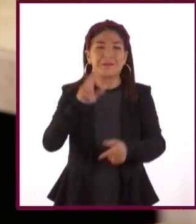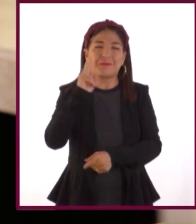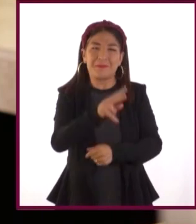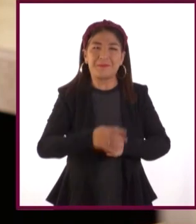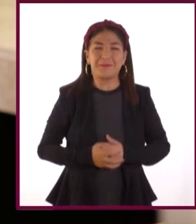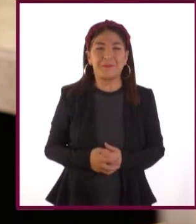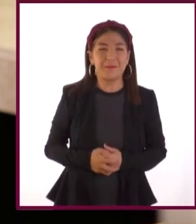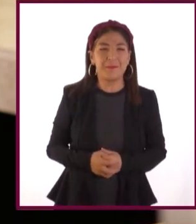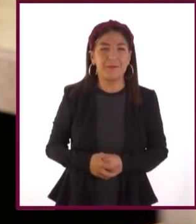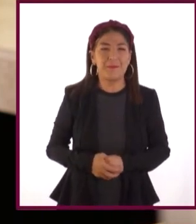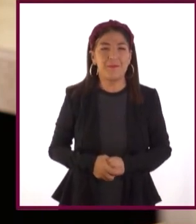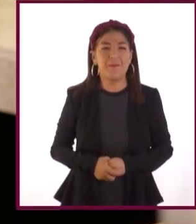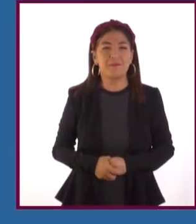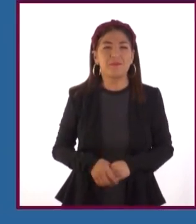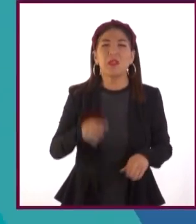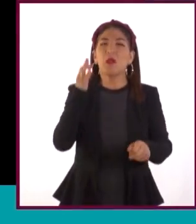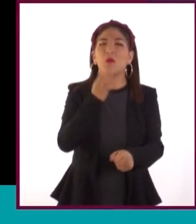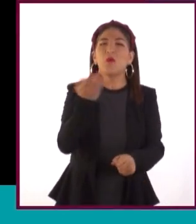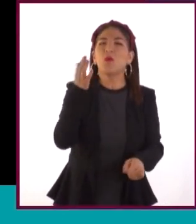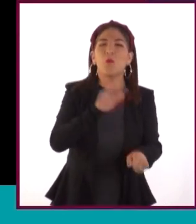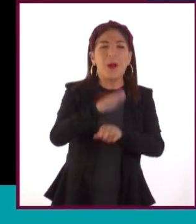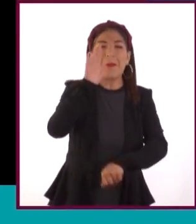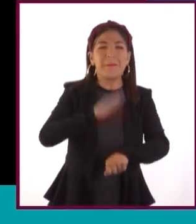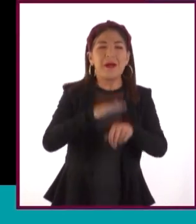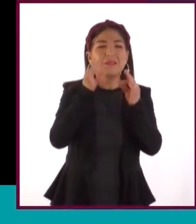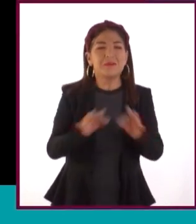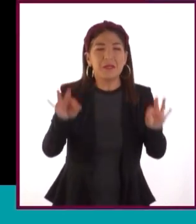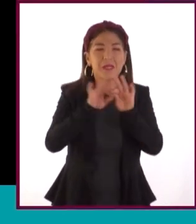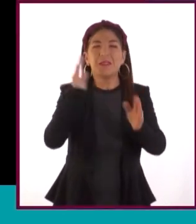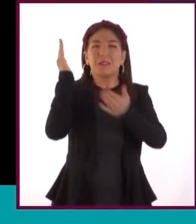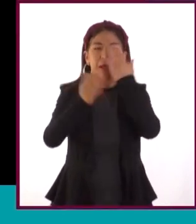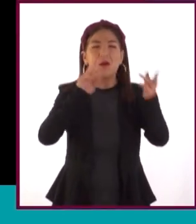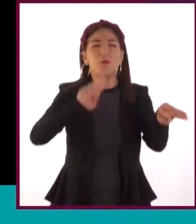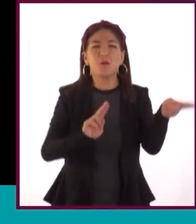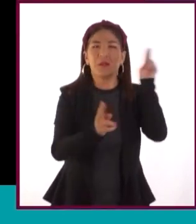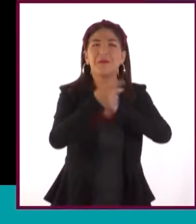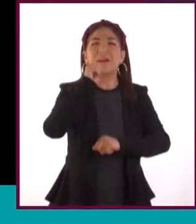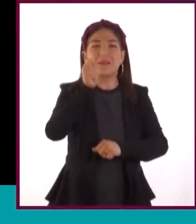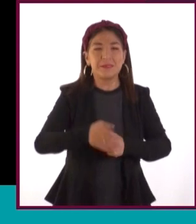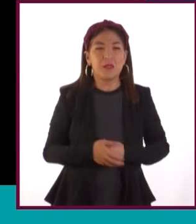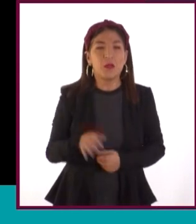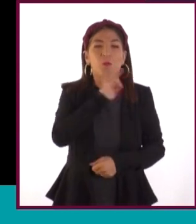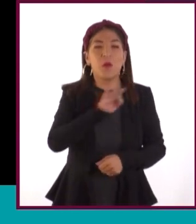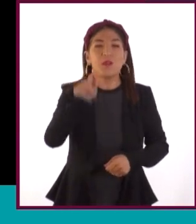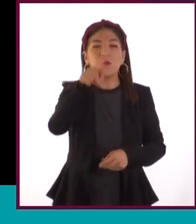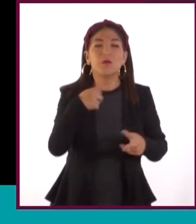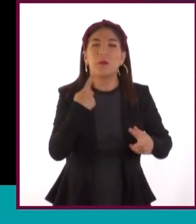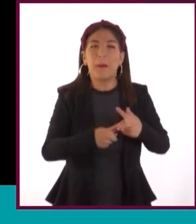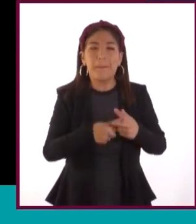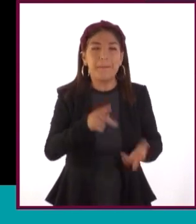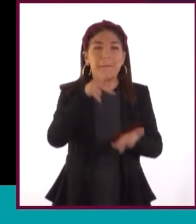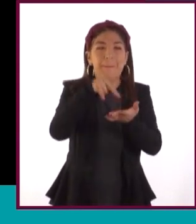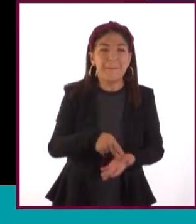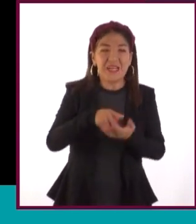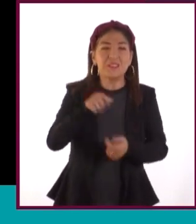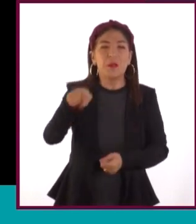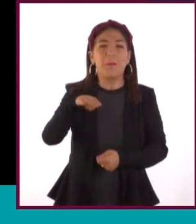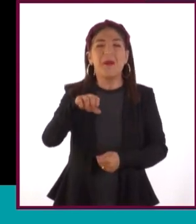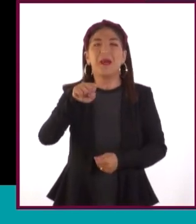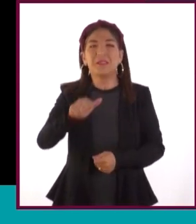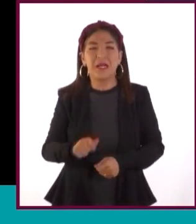conceptos sean iguales, el peso sea el mismo, es que la aceleración gravitacional sea la misma. Doctor, muchas gracias por esta